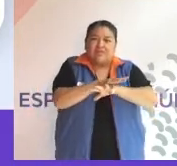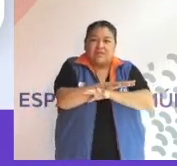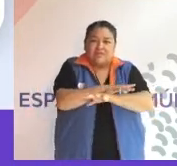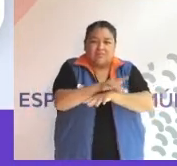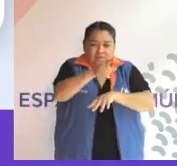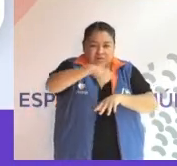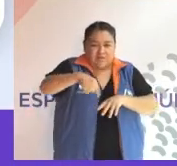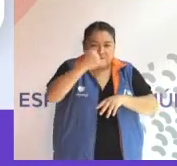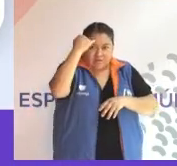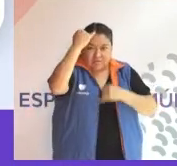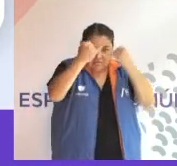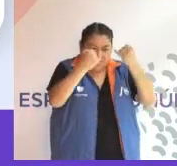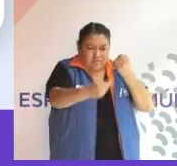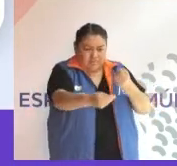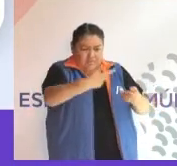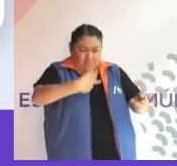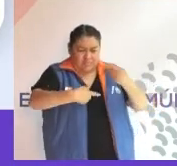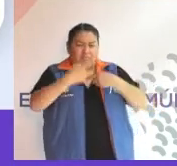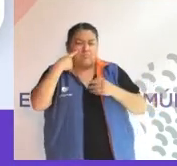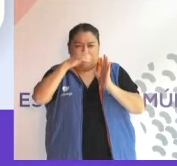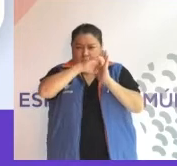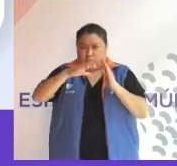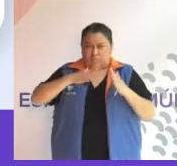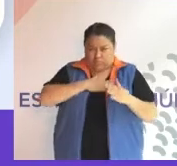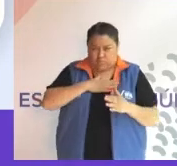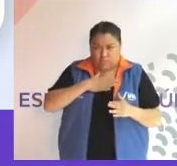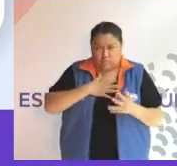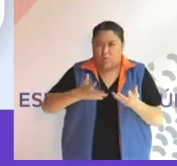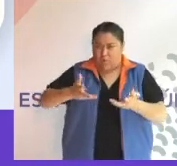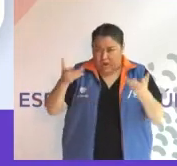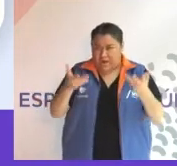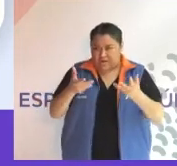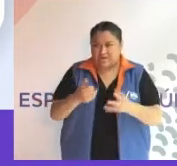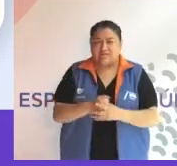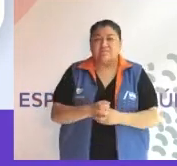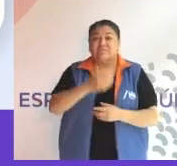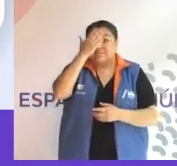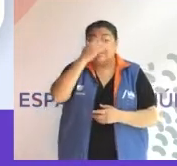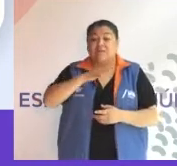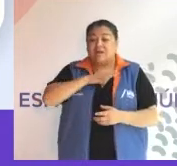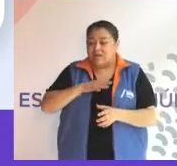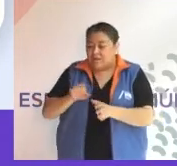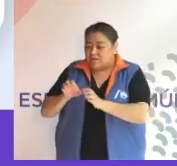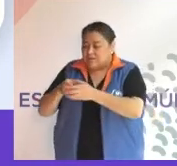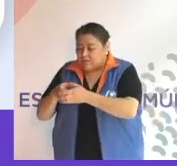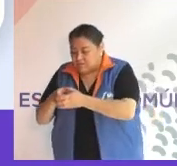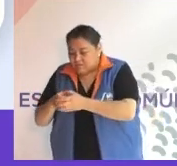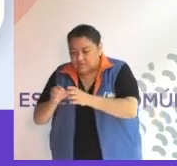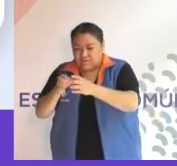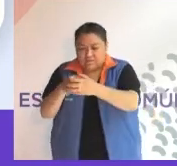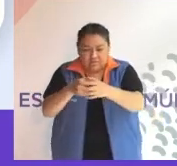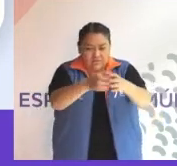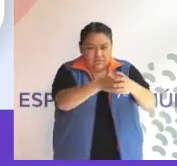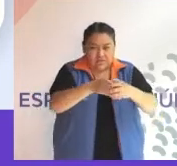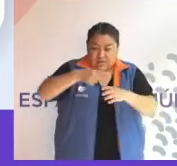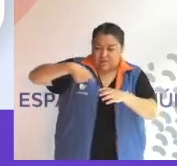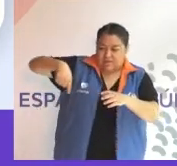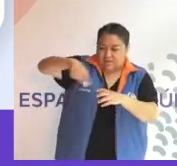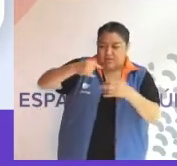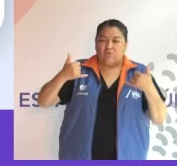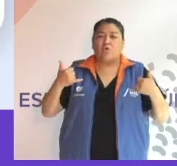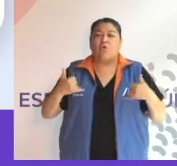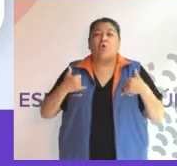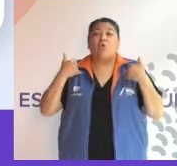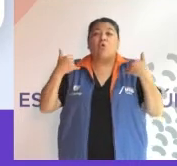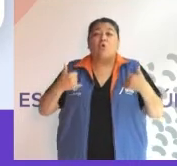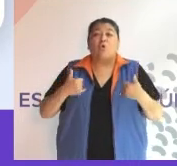Por ponerles un ejemplo, nosotros lo que hemos integrado también es grupos de jóvenes que son los que